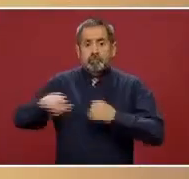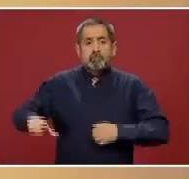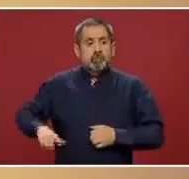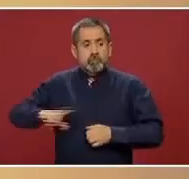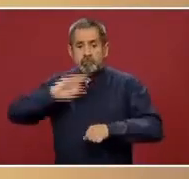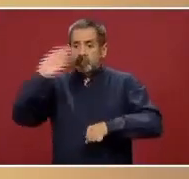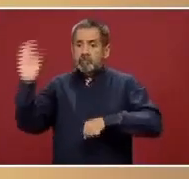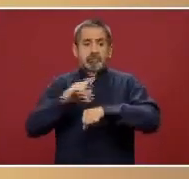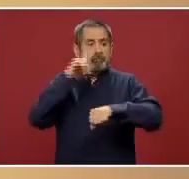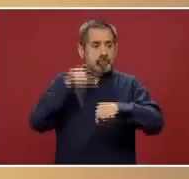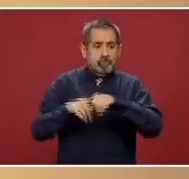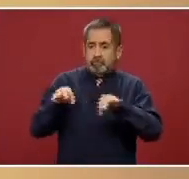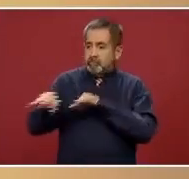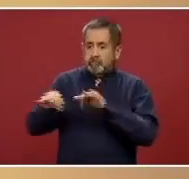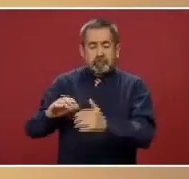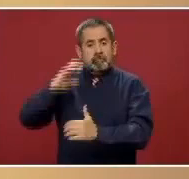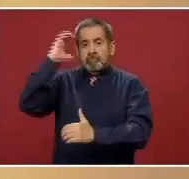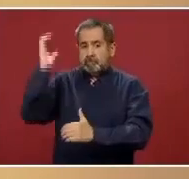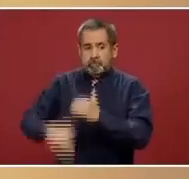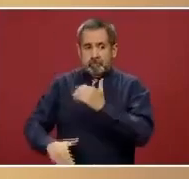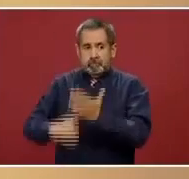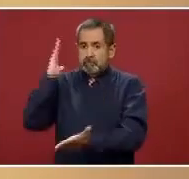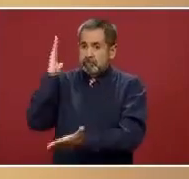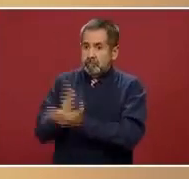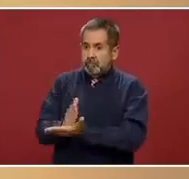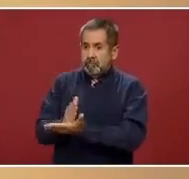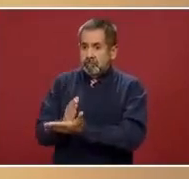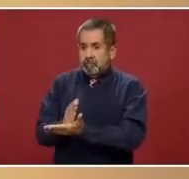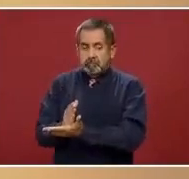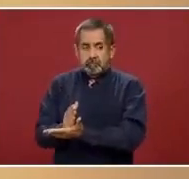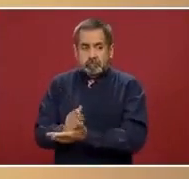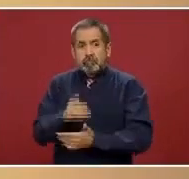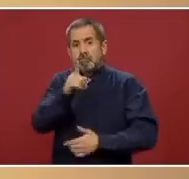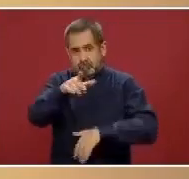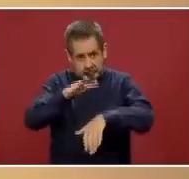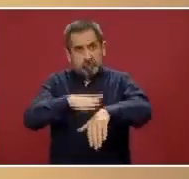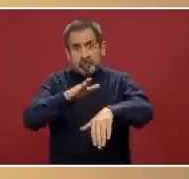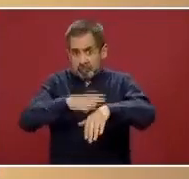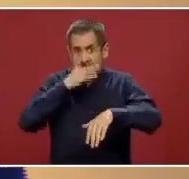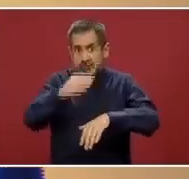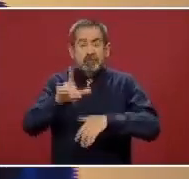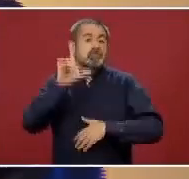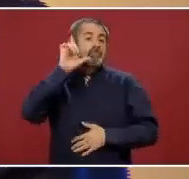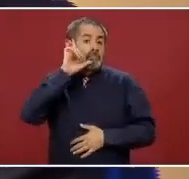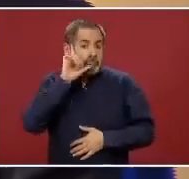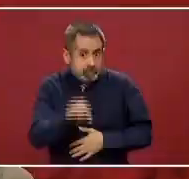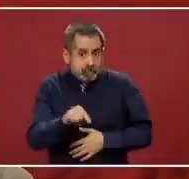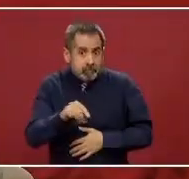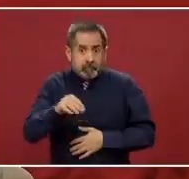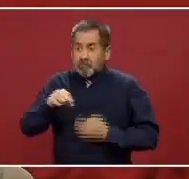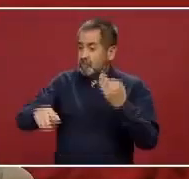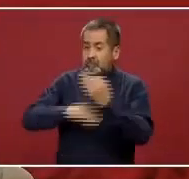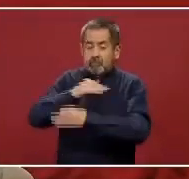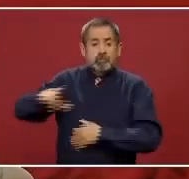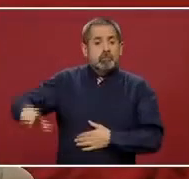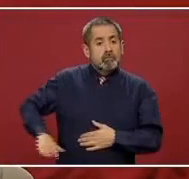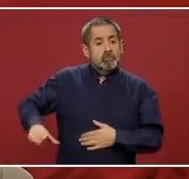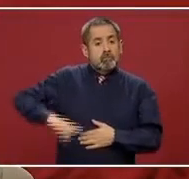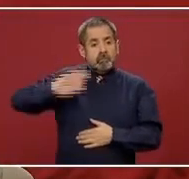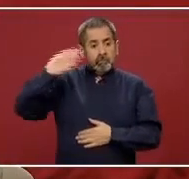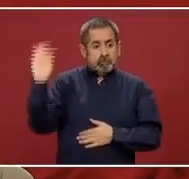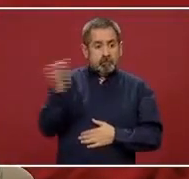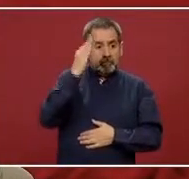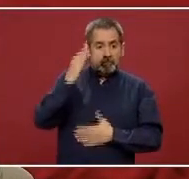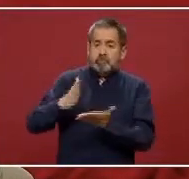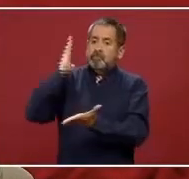federal suspende sus actividades. ¿Lo escuchó usted bien? A partir de mañana, todo el gobierno